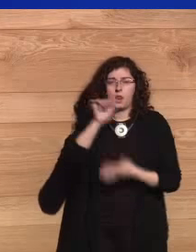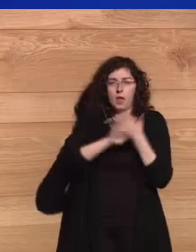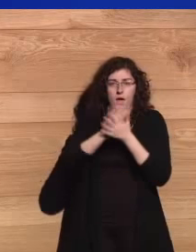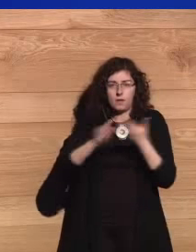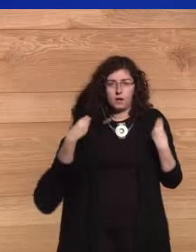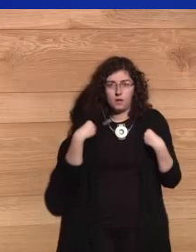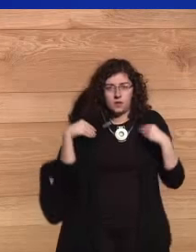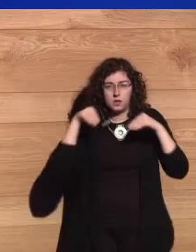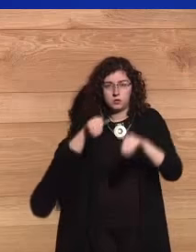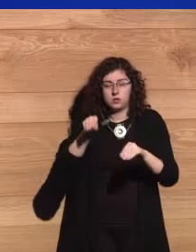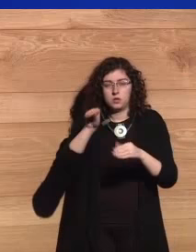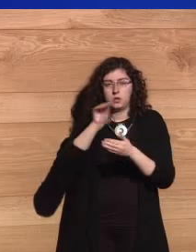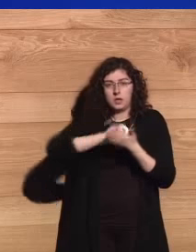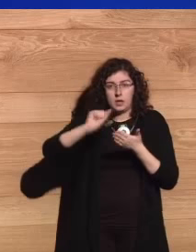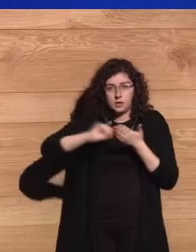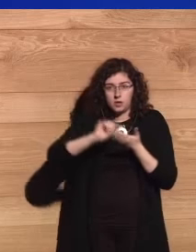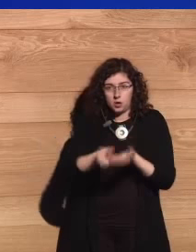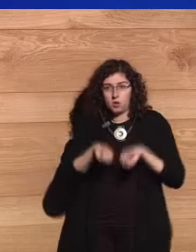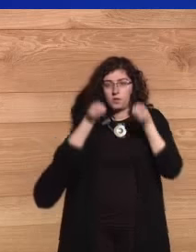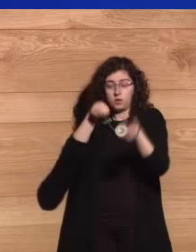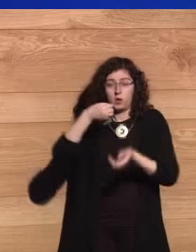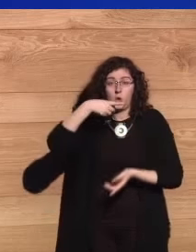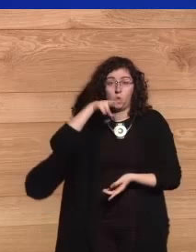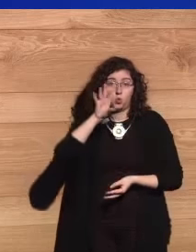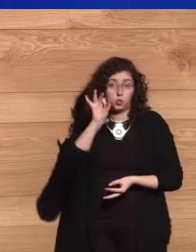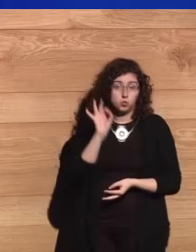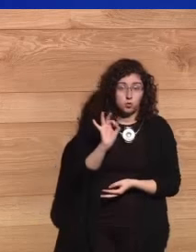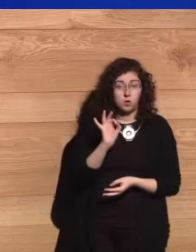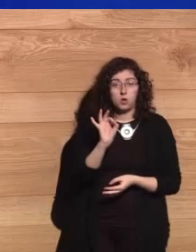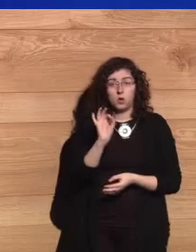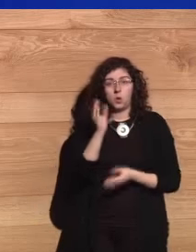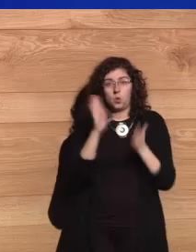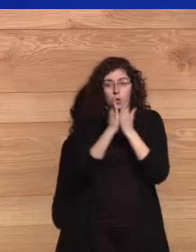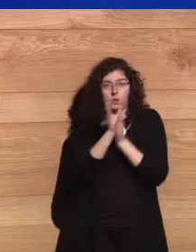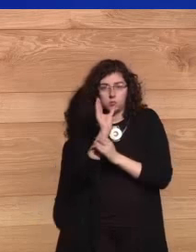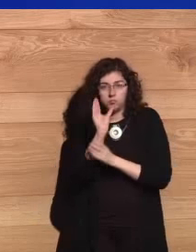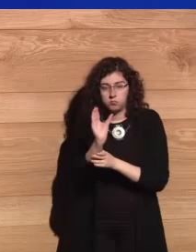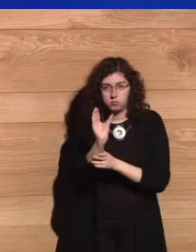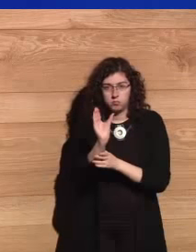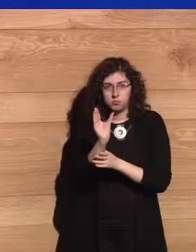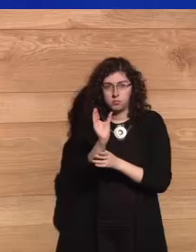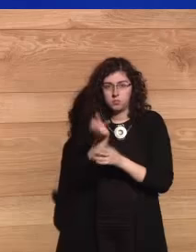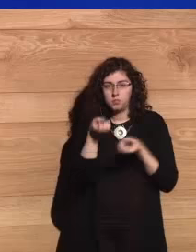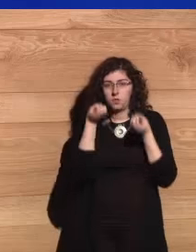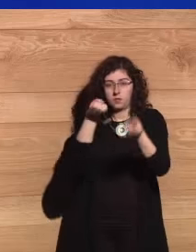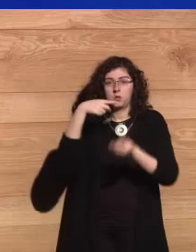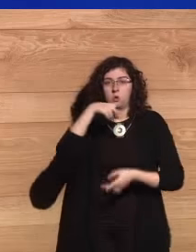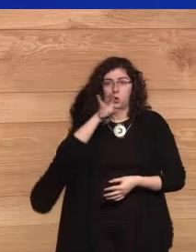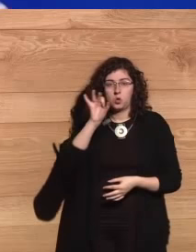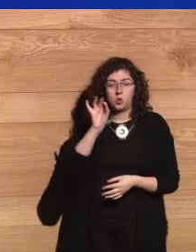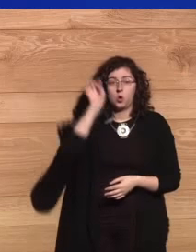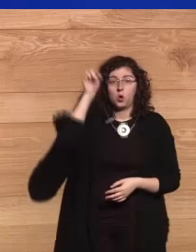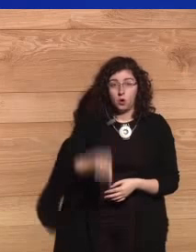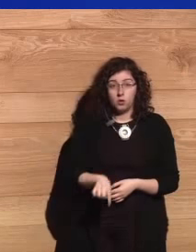vida, escribe las confesiones de Gusso, un libro grueso, las confesiones de Rousseau. Bueno, hoy